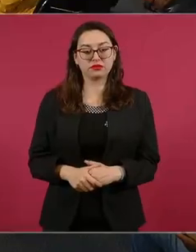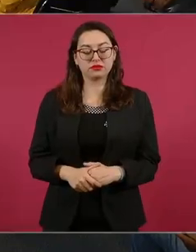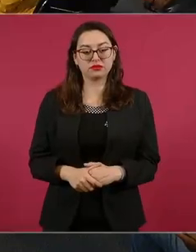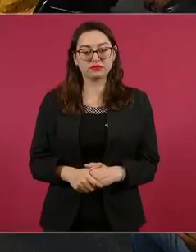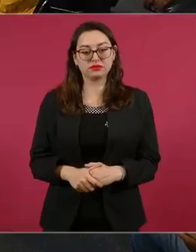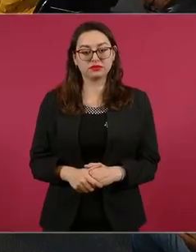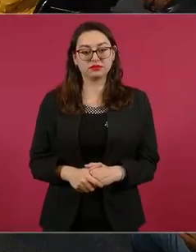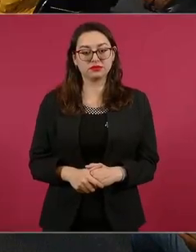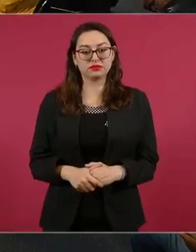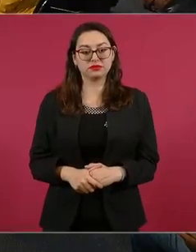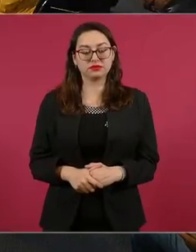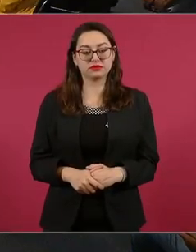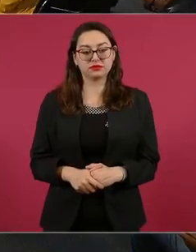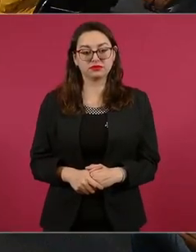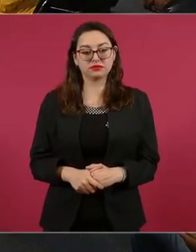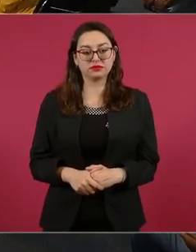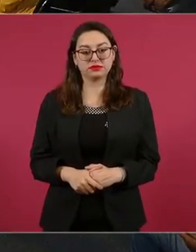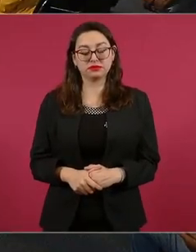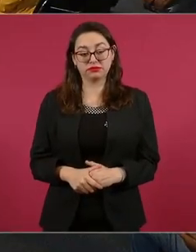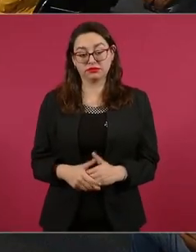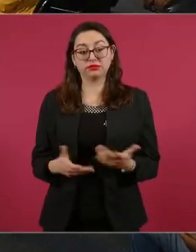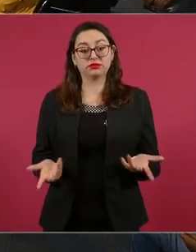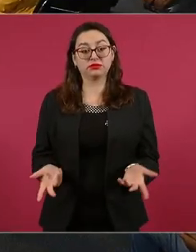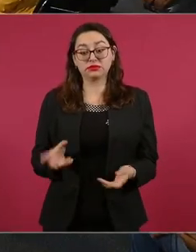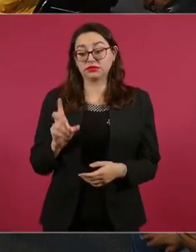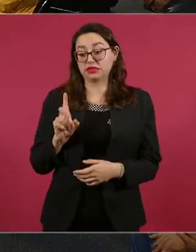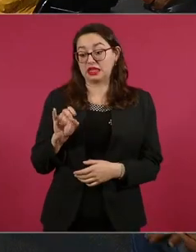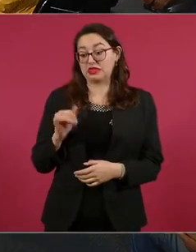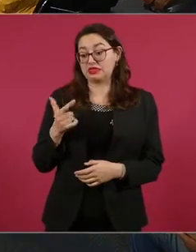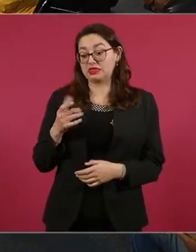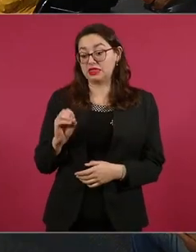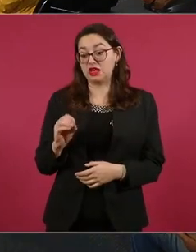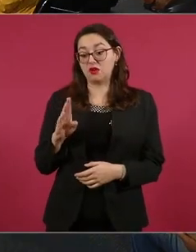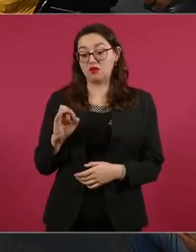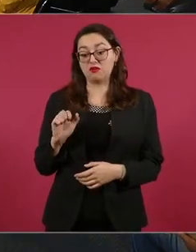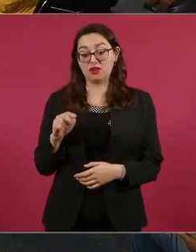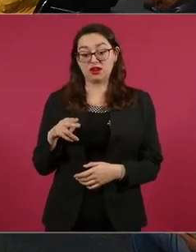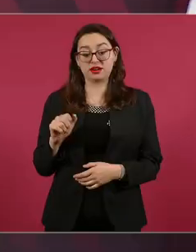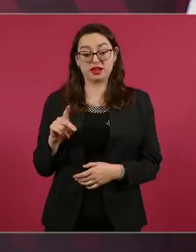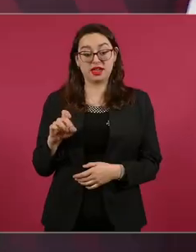Se... Era la época de Diego Fernández de Ceballos,